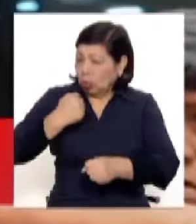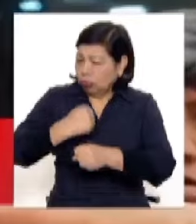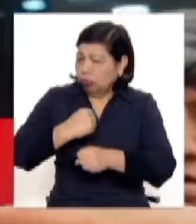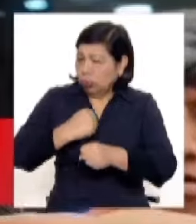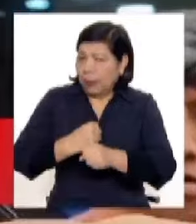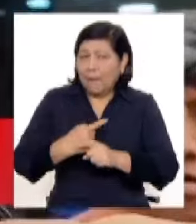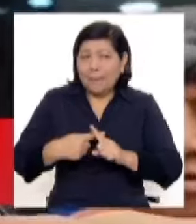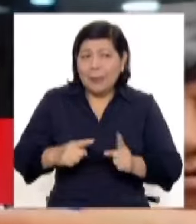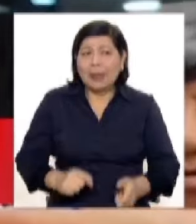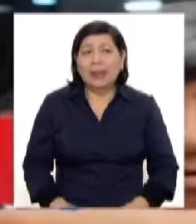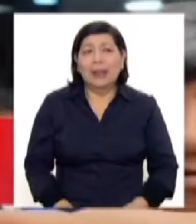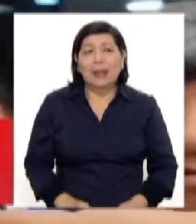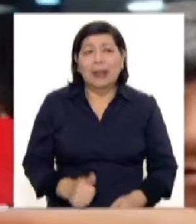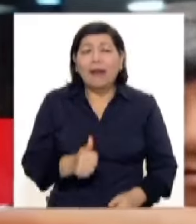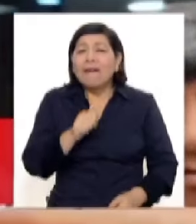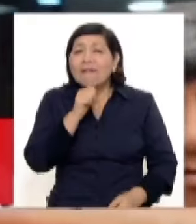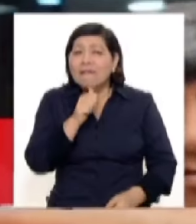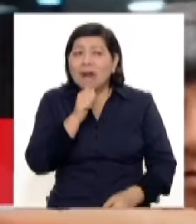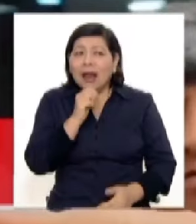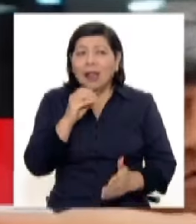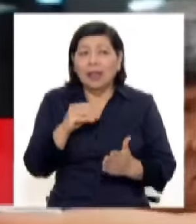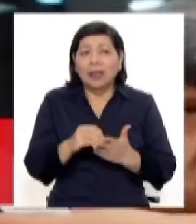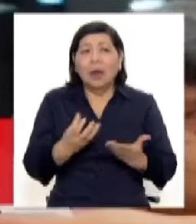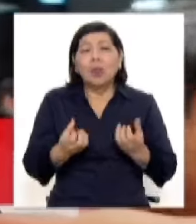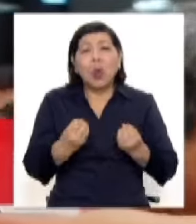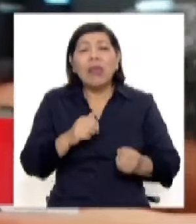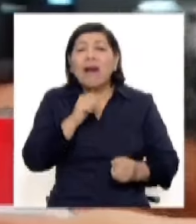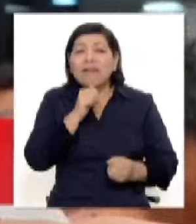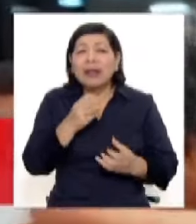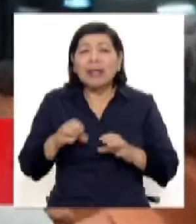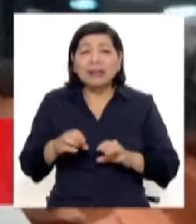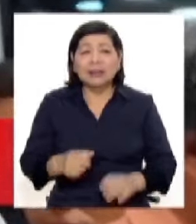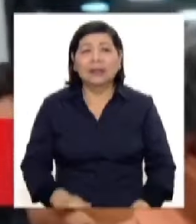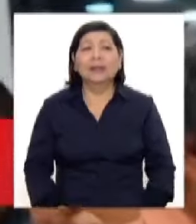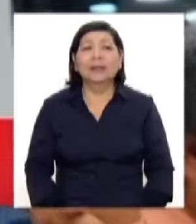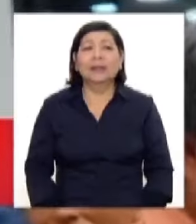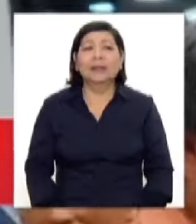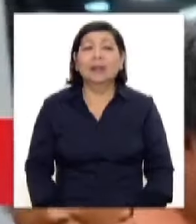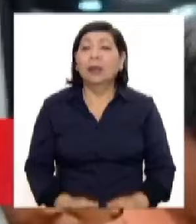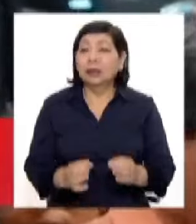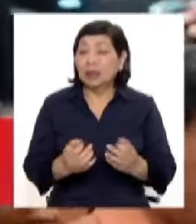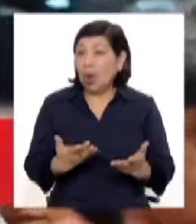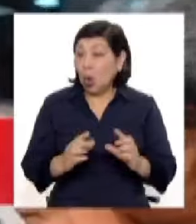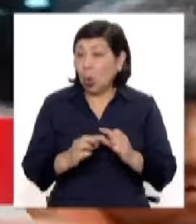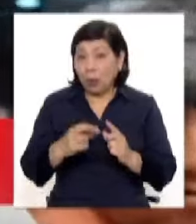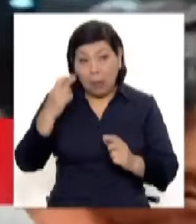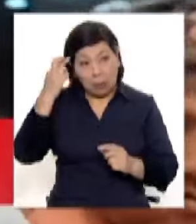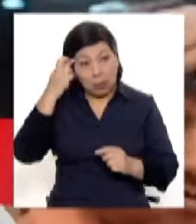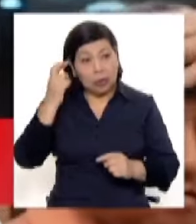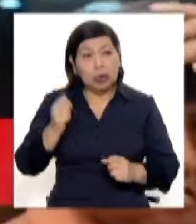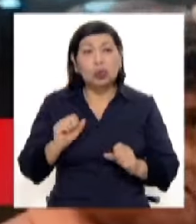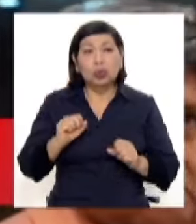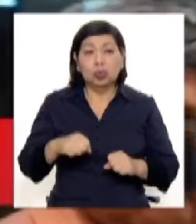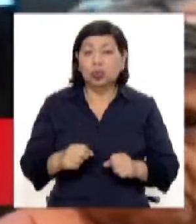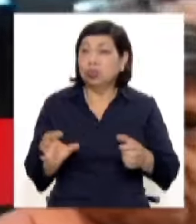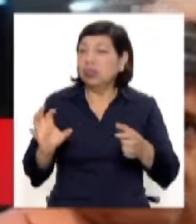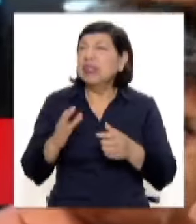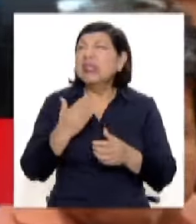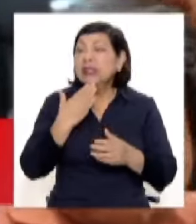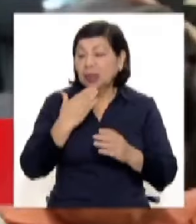mi pueblo porque aún hay tareas que cumplir, hay cosas por hacer todavía. ¿Ya se ha definido algún partido político? ¿Se ¿Sí? habla de